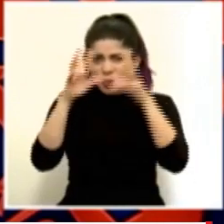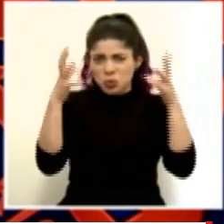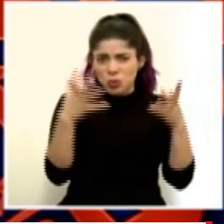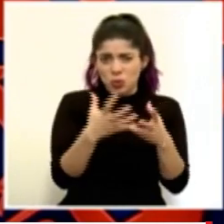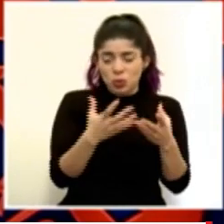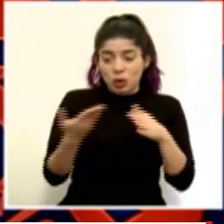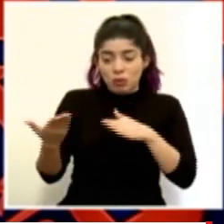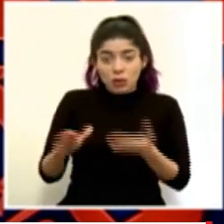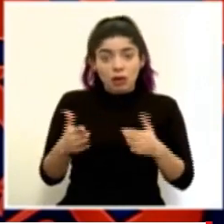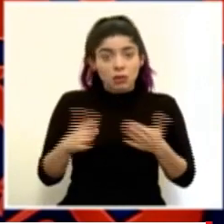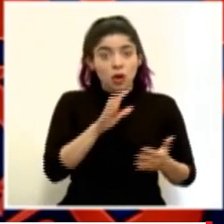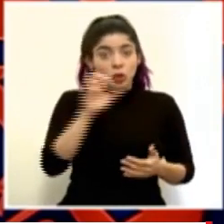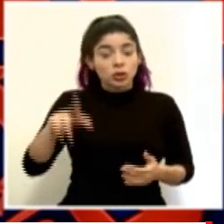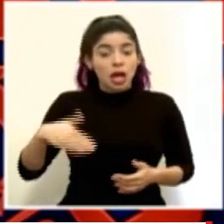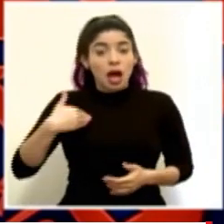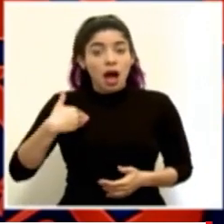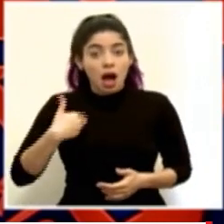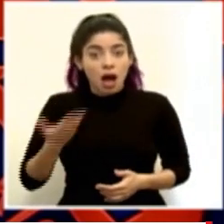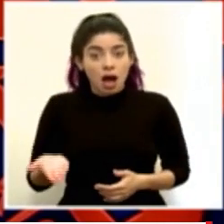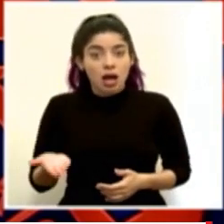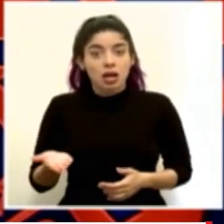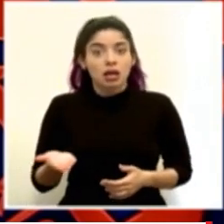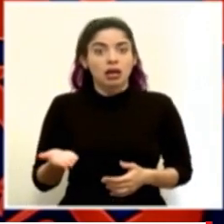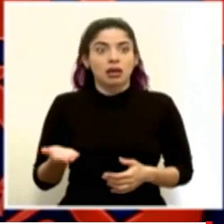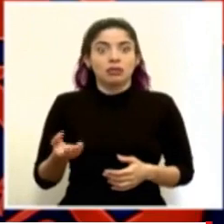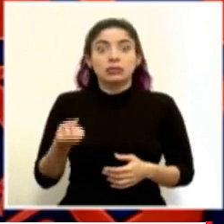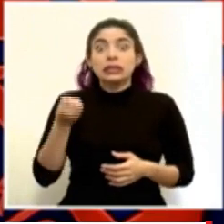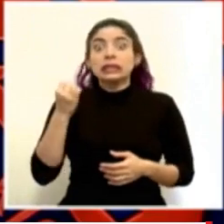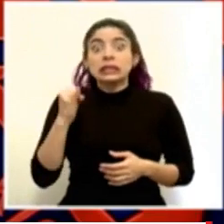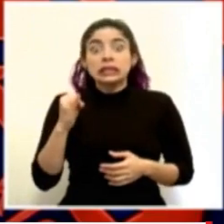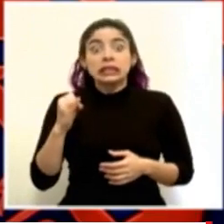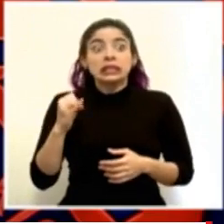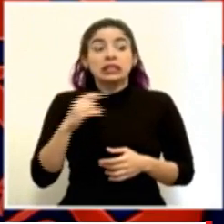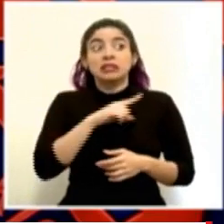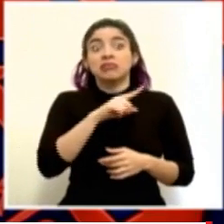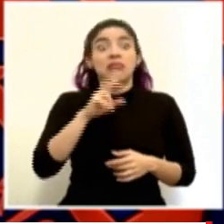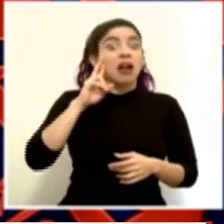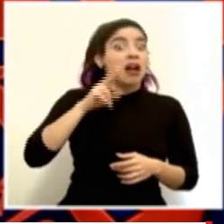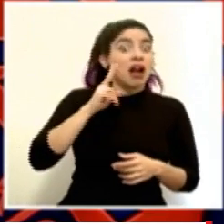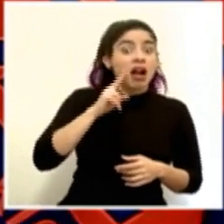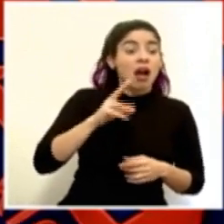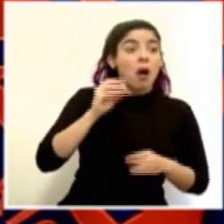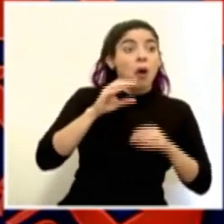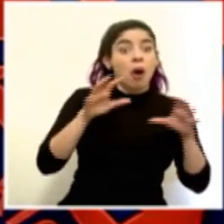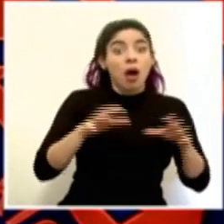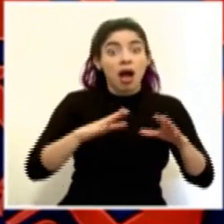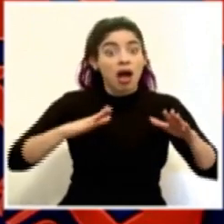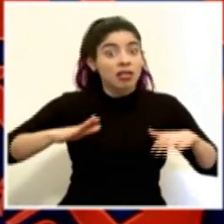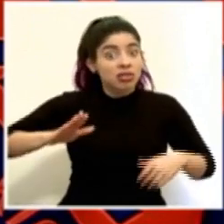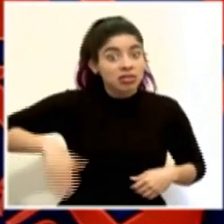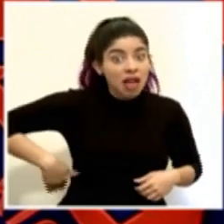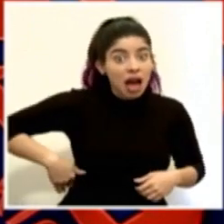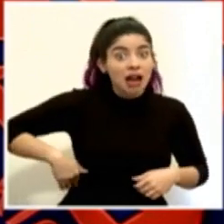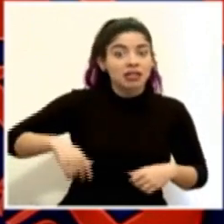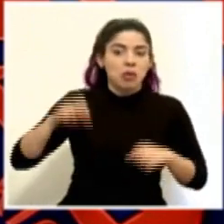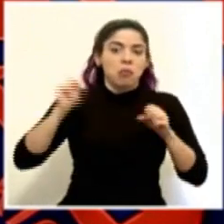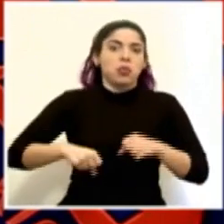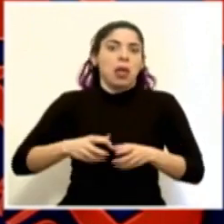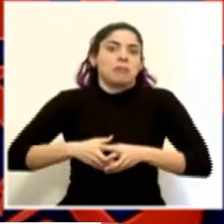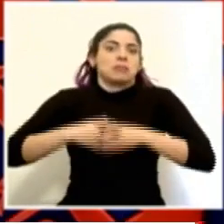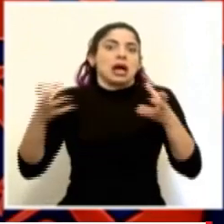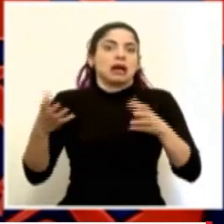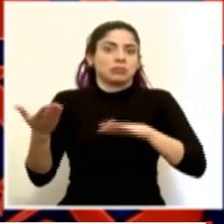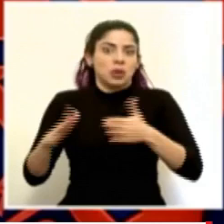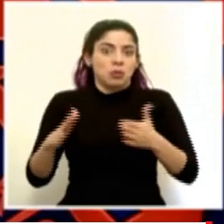que hemos tenido en Costa Rica podrían ser muchos más si no se hubieran tomado las medidas que